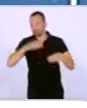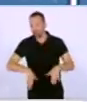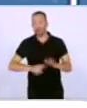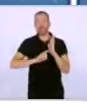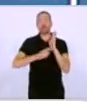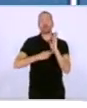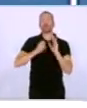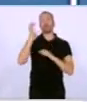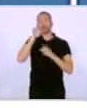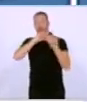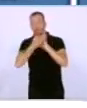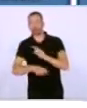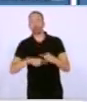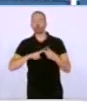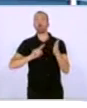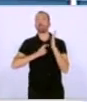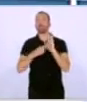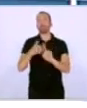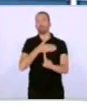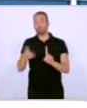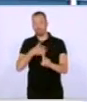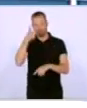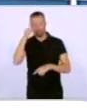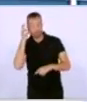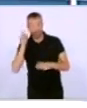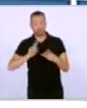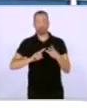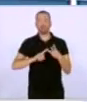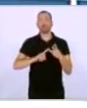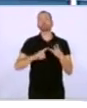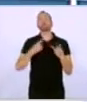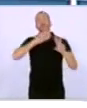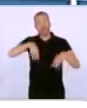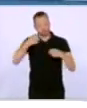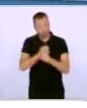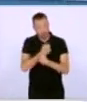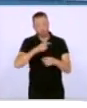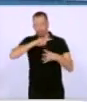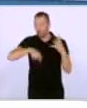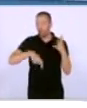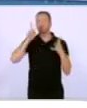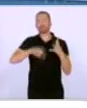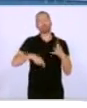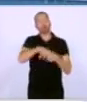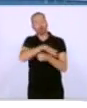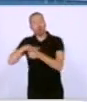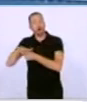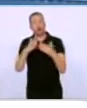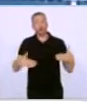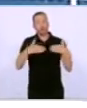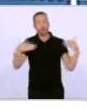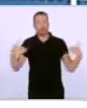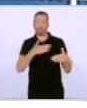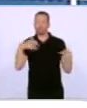género que querrían por ejemplo bueno la reforma laboral incluso eliminar todas las áreas de igualdad Por ejemplo si lo tenemos a Canarias el Instituto canario de igualdad